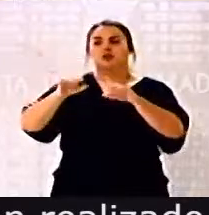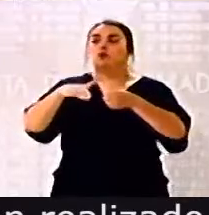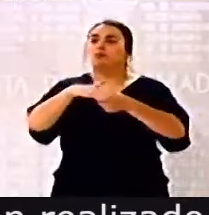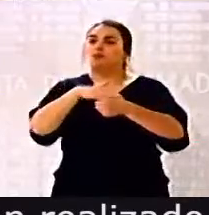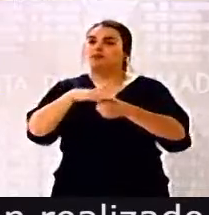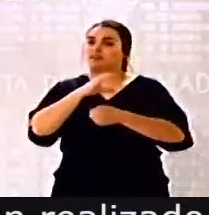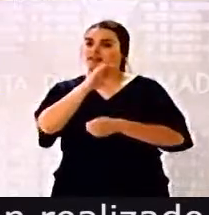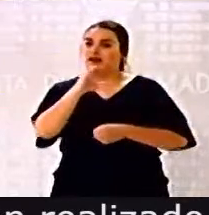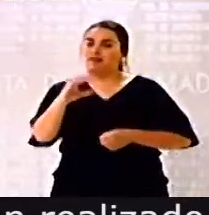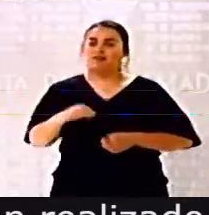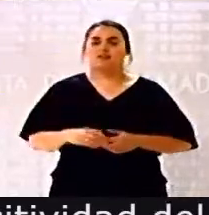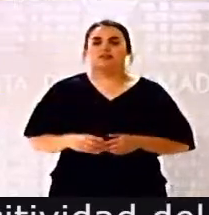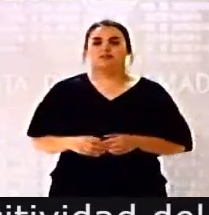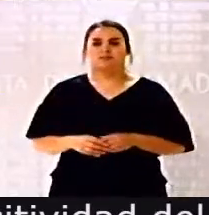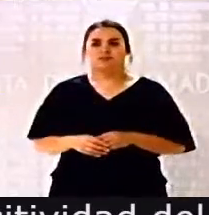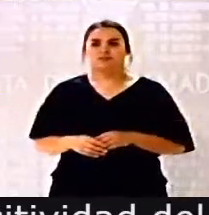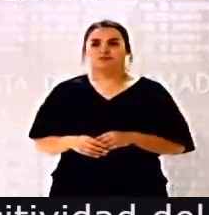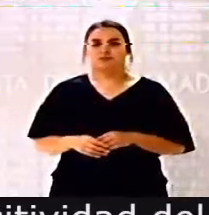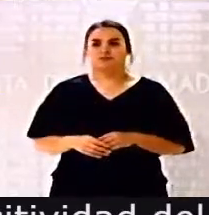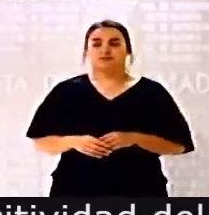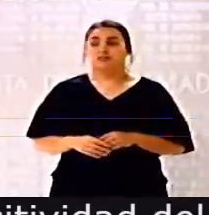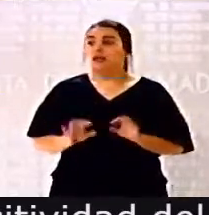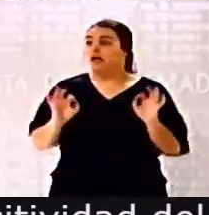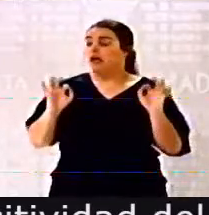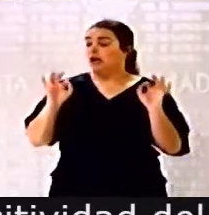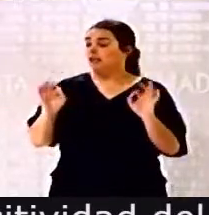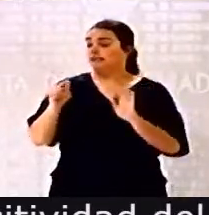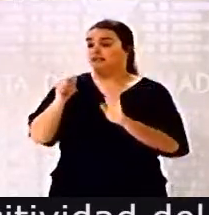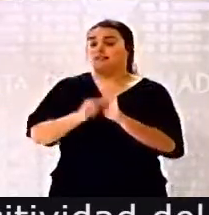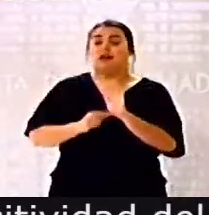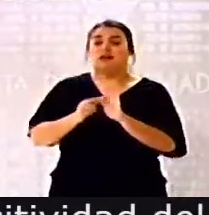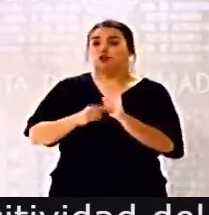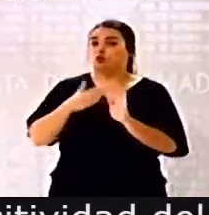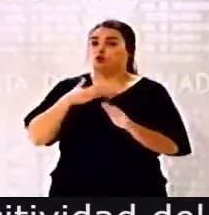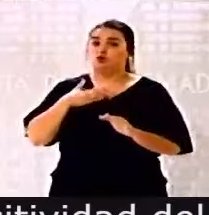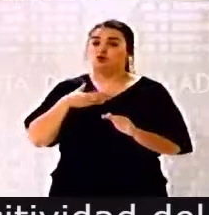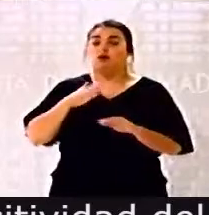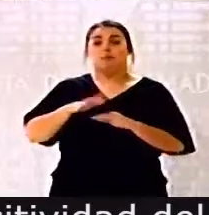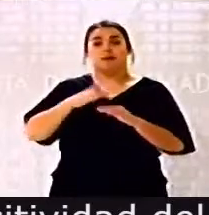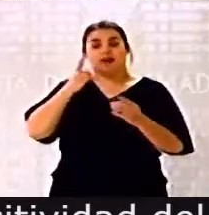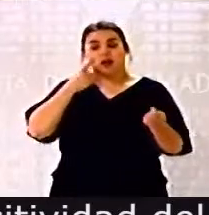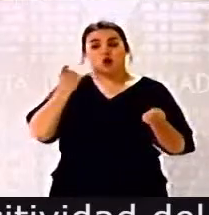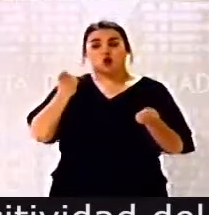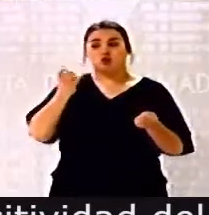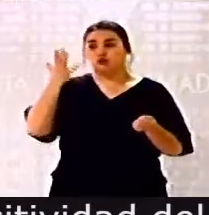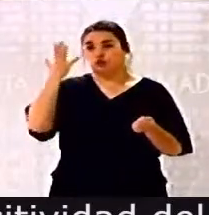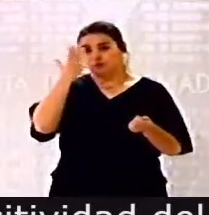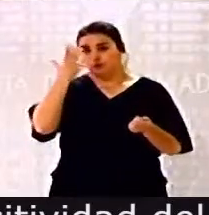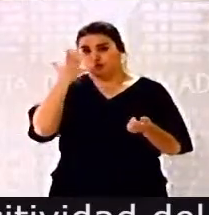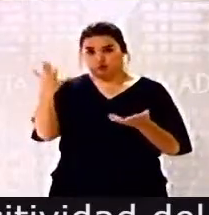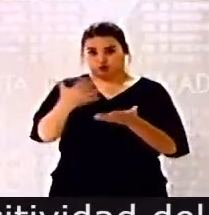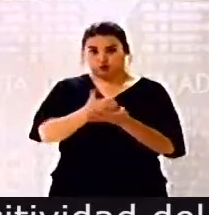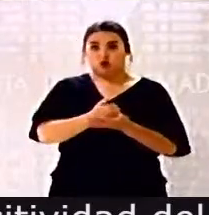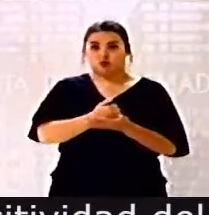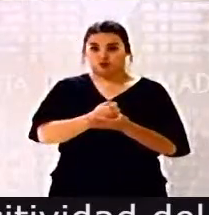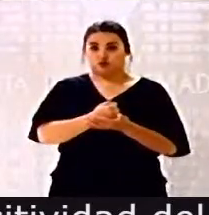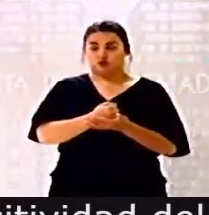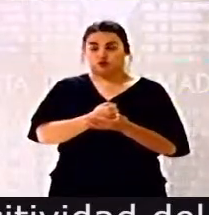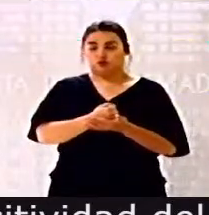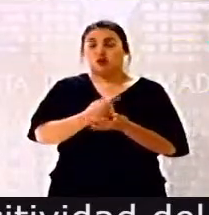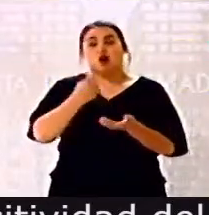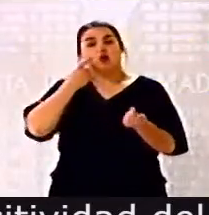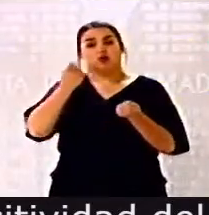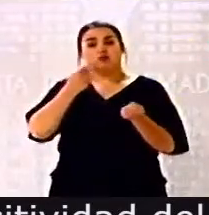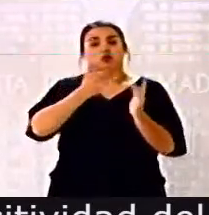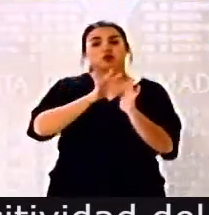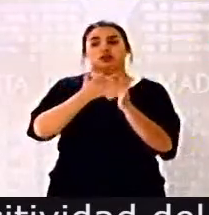Cáceres. Esos son nuestros datos de control de todos los sospechosos y de control de todos los